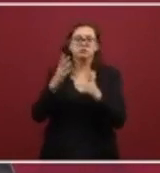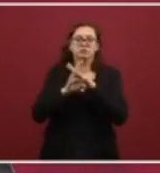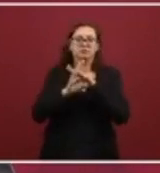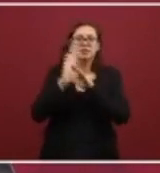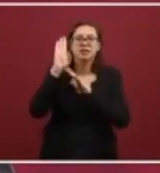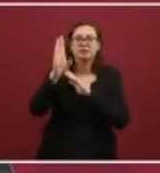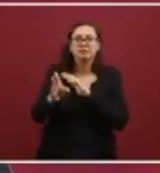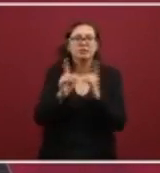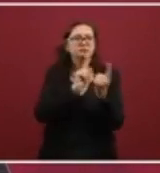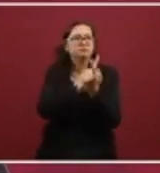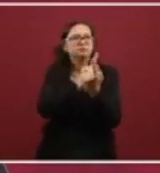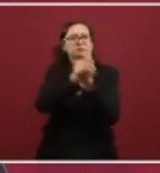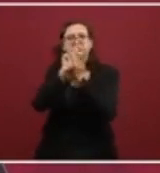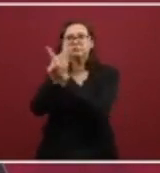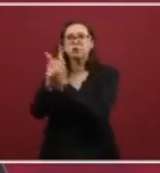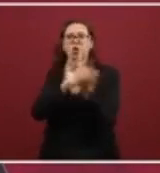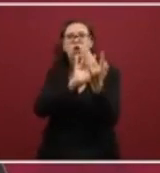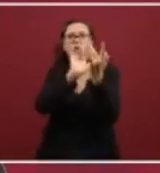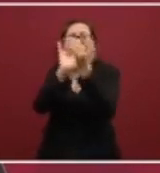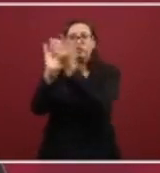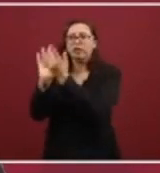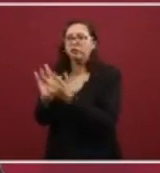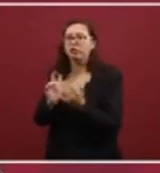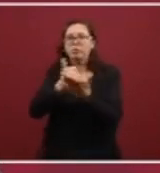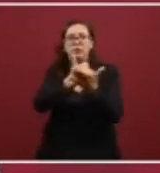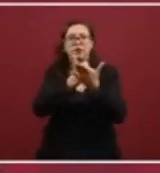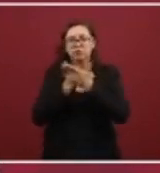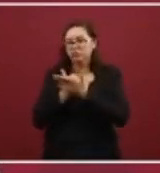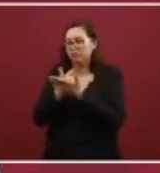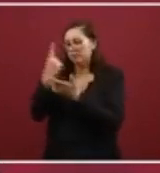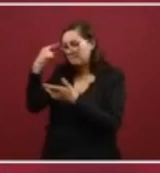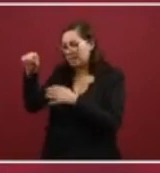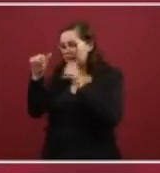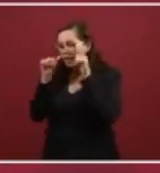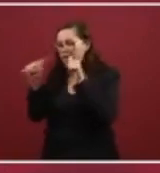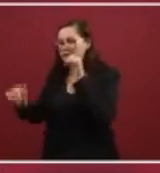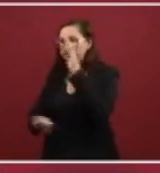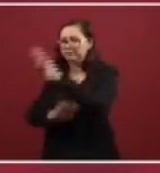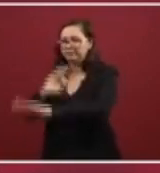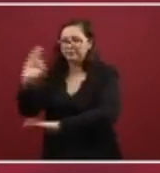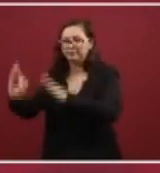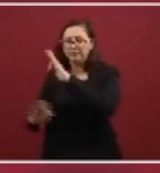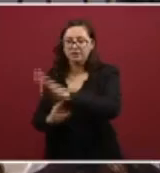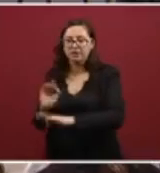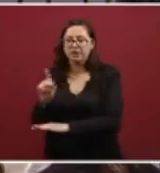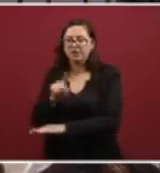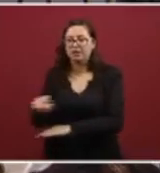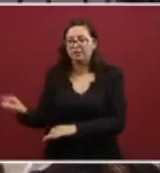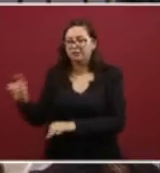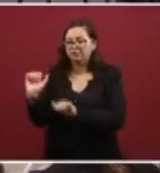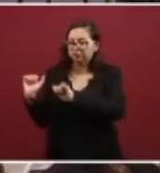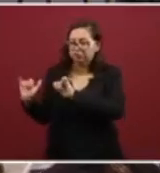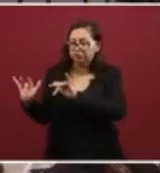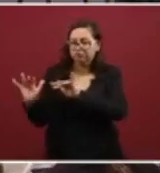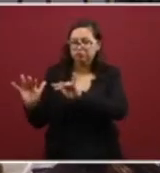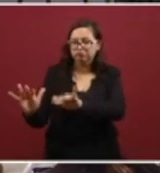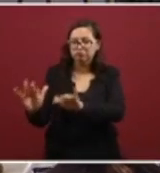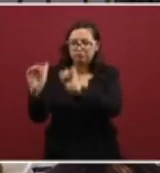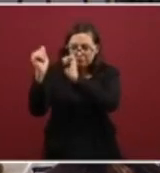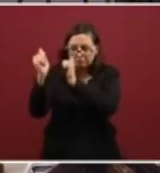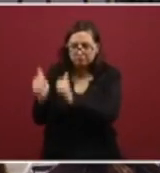que podamos evitar que la permanencia de flujos importantes